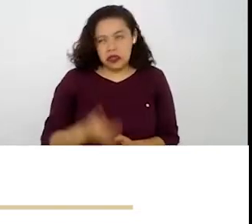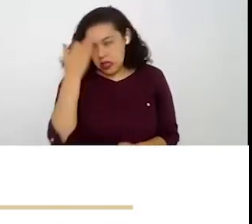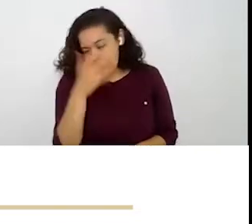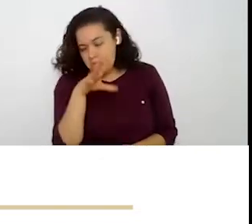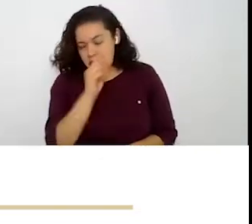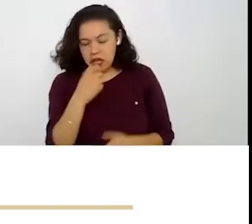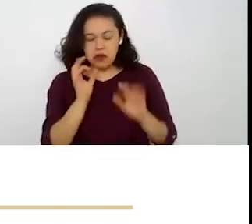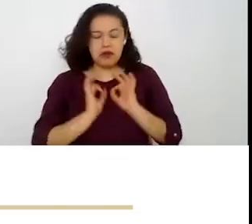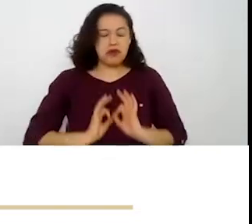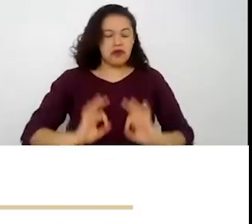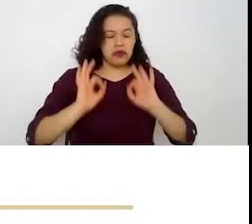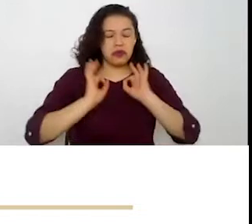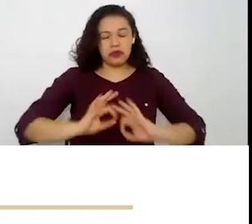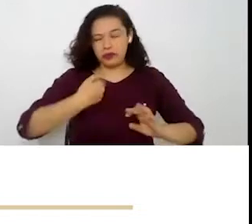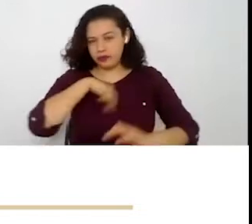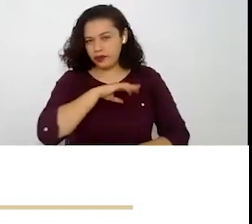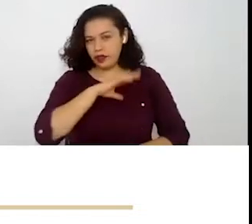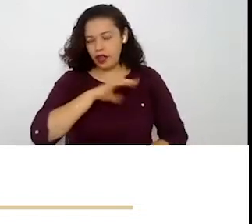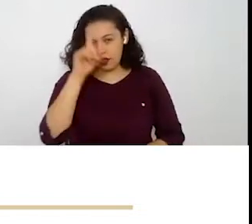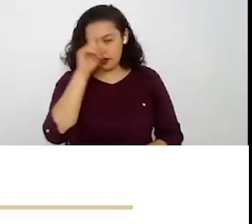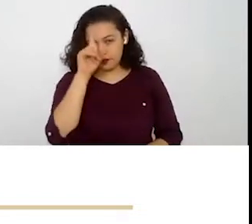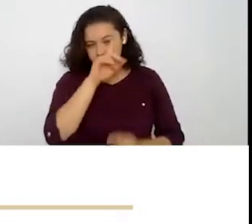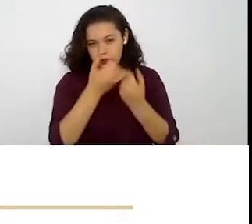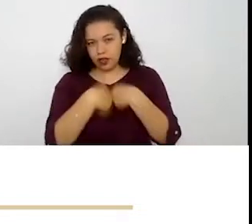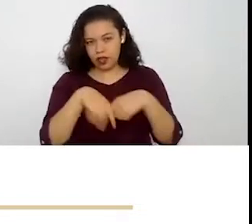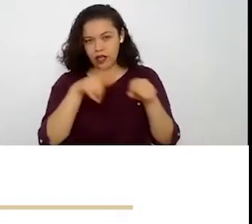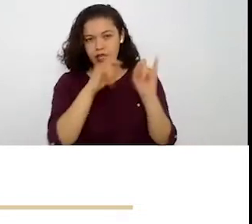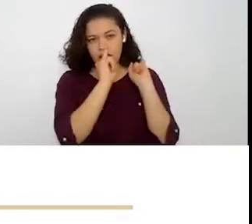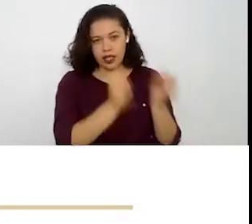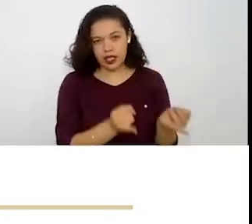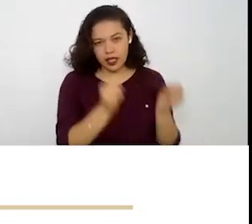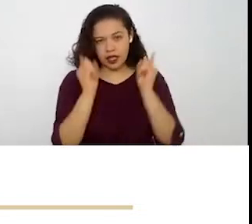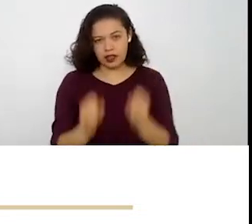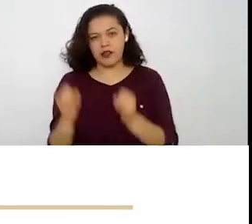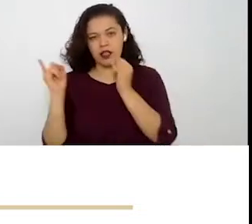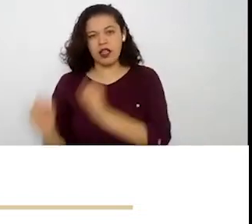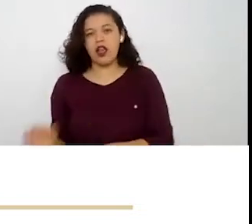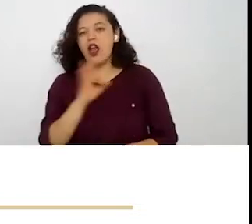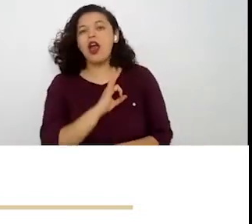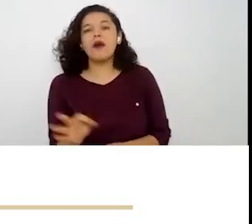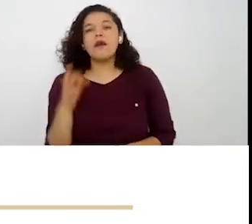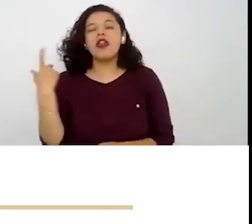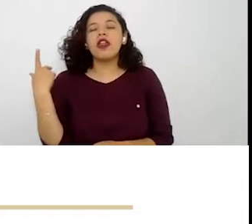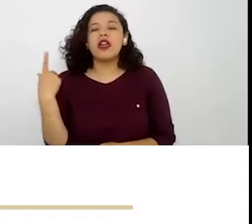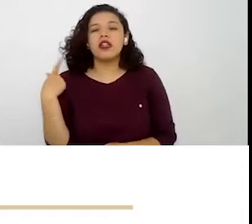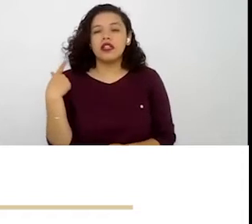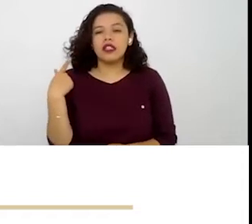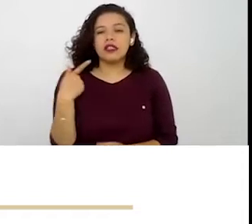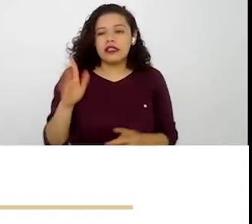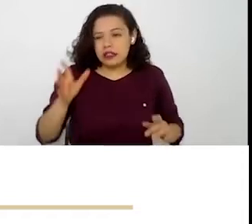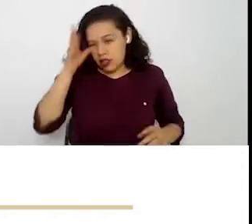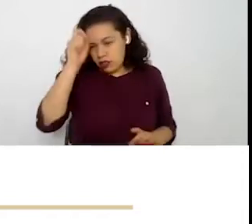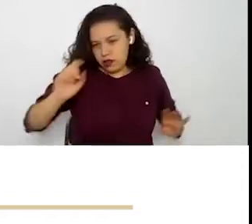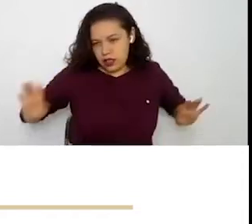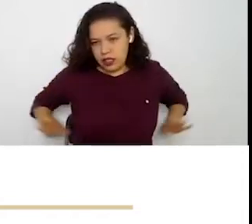no vamos a encontrar que la orientación social individual nos puede dar perfectamente este este concepto